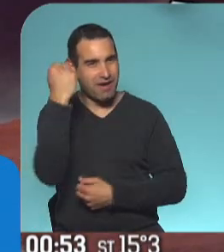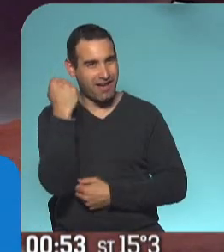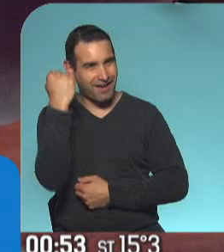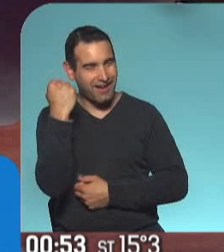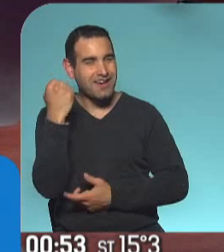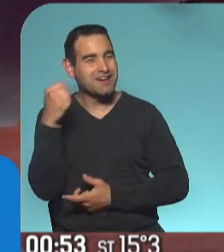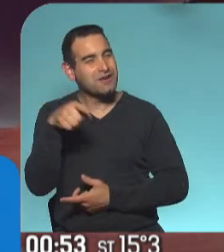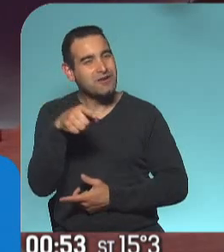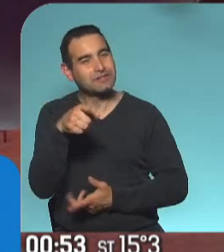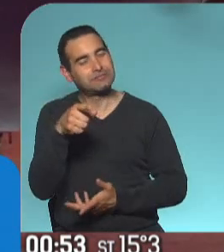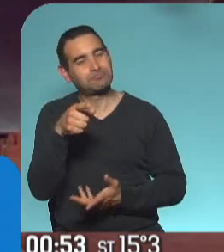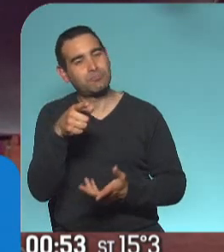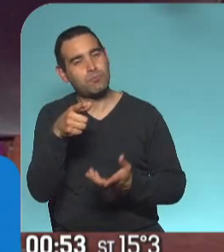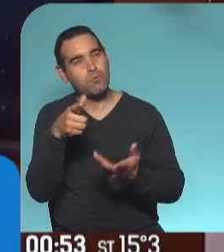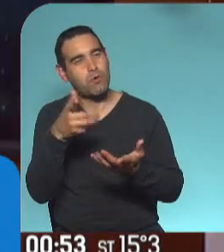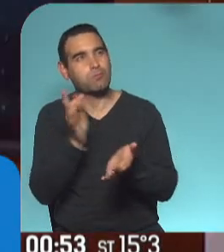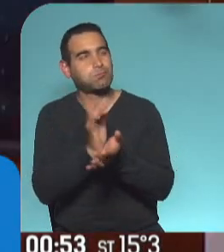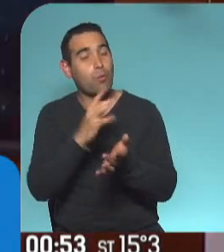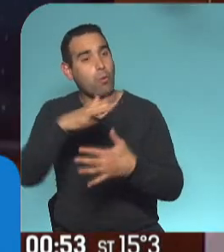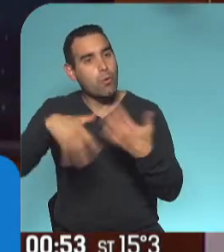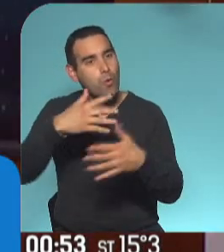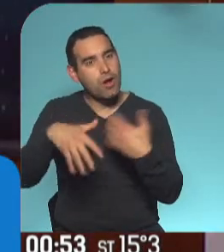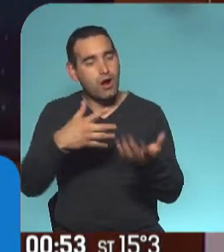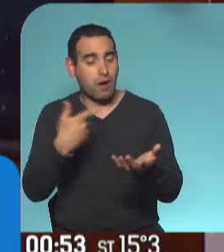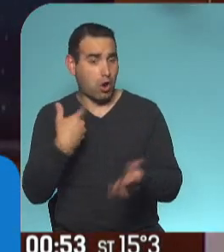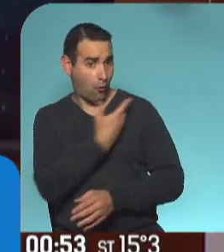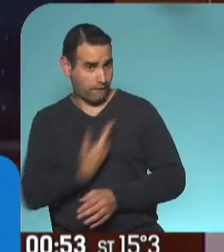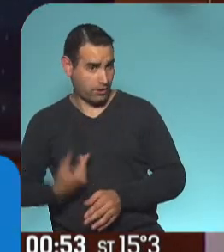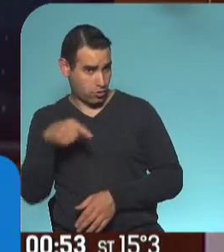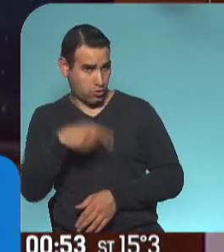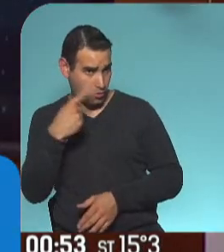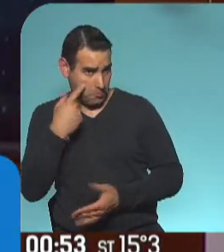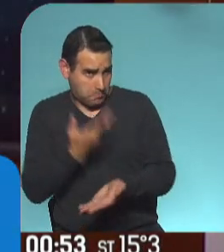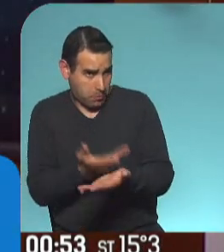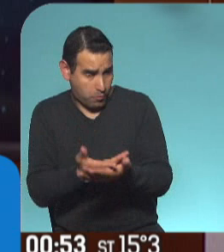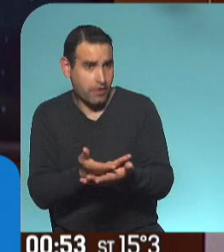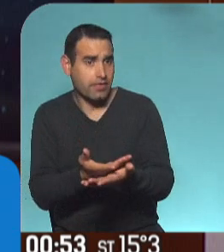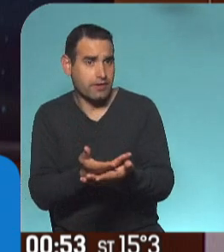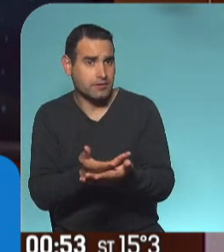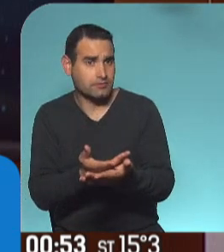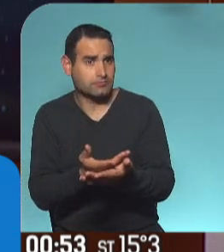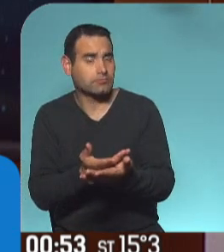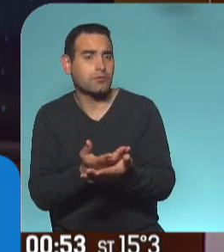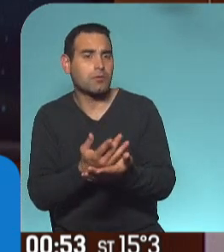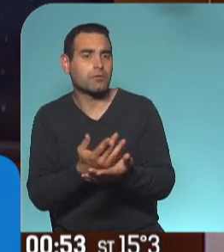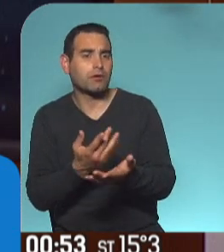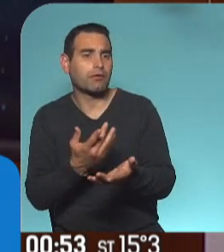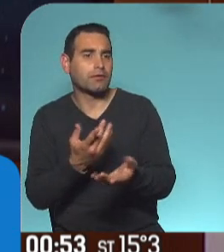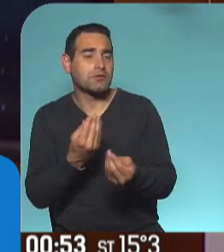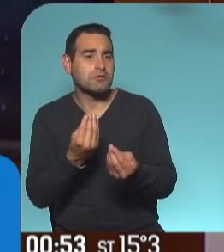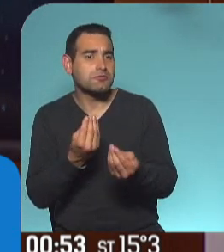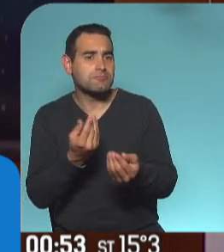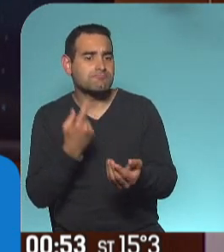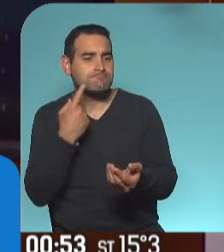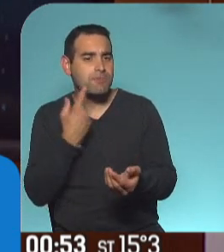son las reglas de juego de juego que plantea este gobierno y que permite la huida de